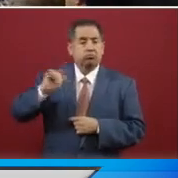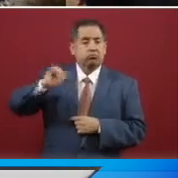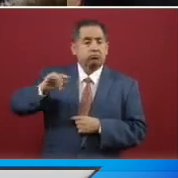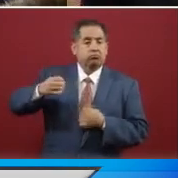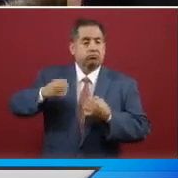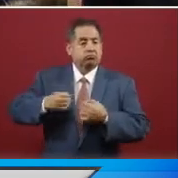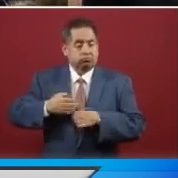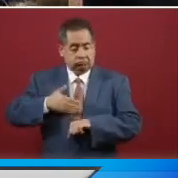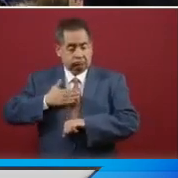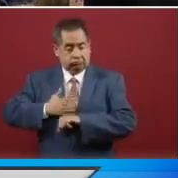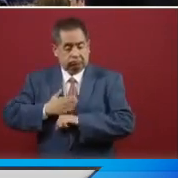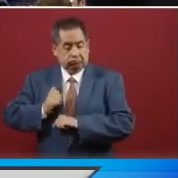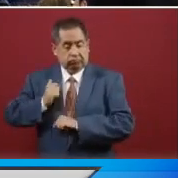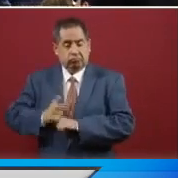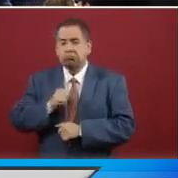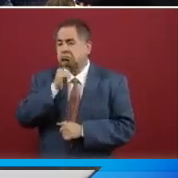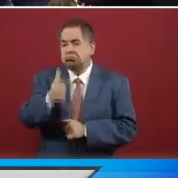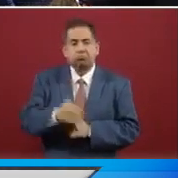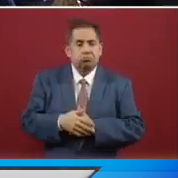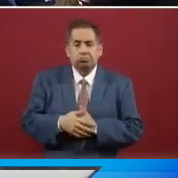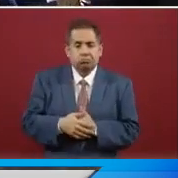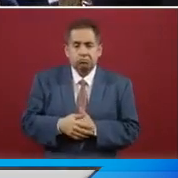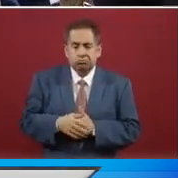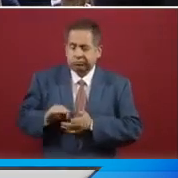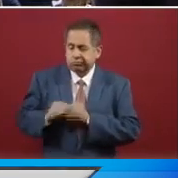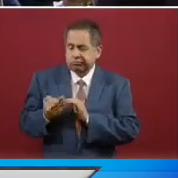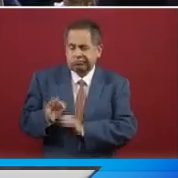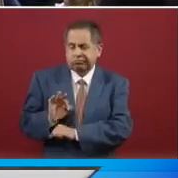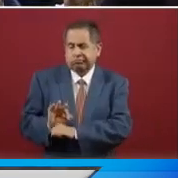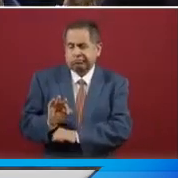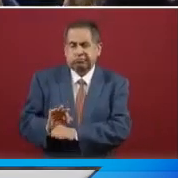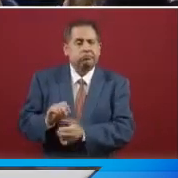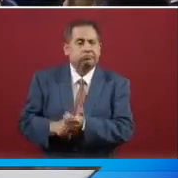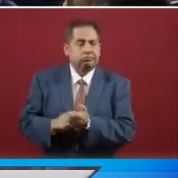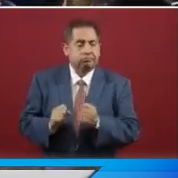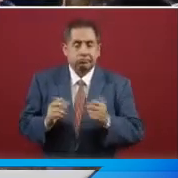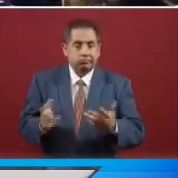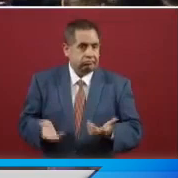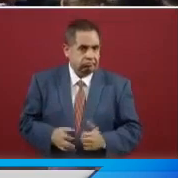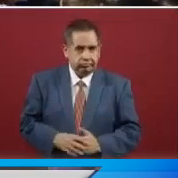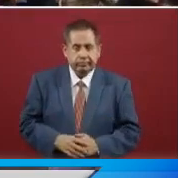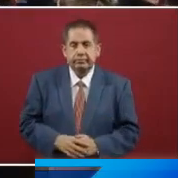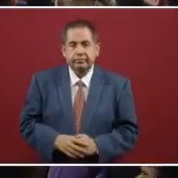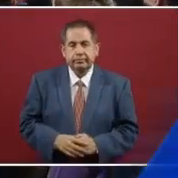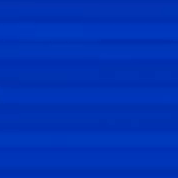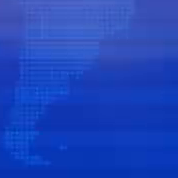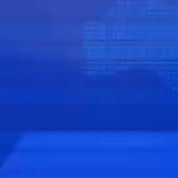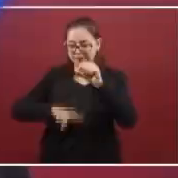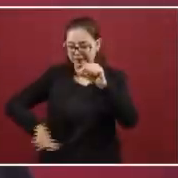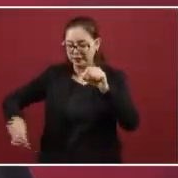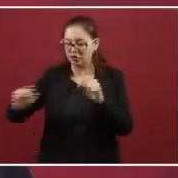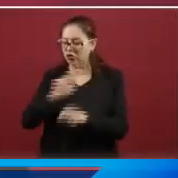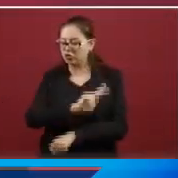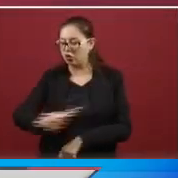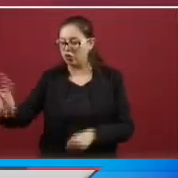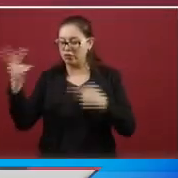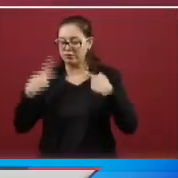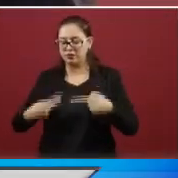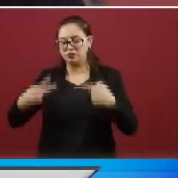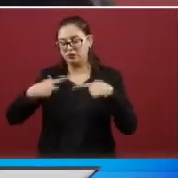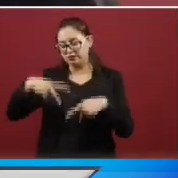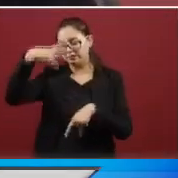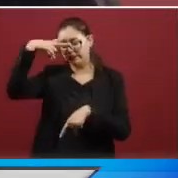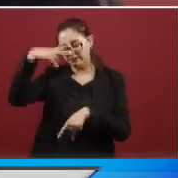magistrados que incurran en estos actos. Se combatirá contra la corrupción para erradicar el nepotismo y los privilegios.